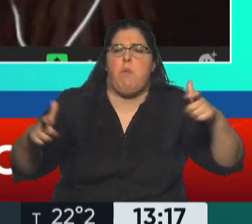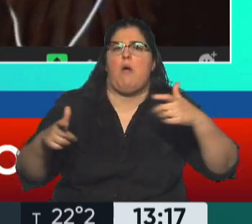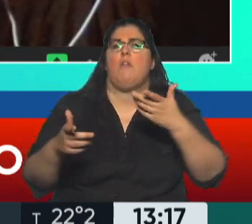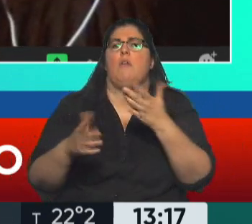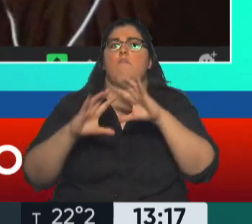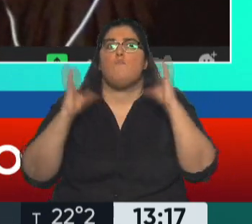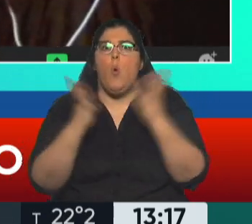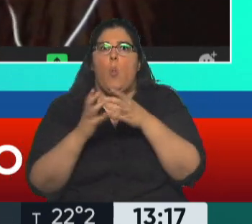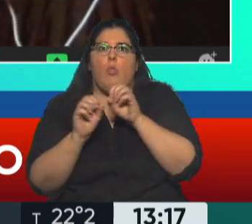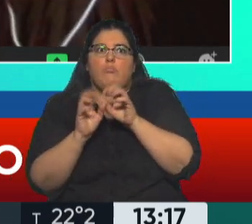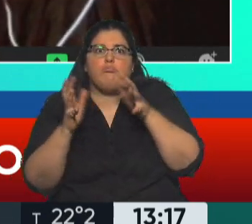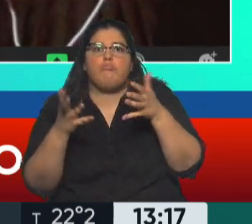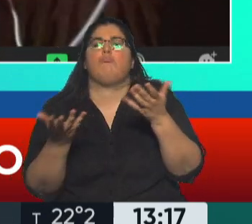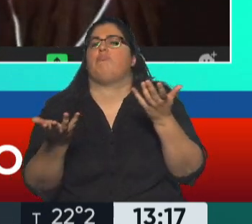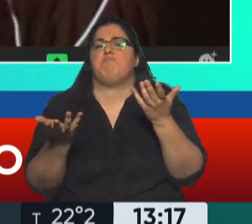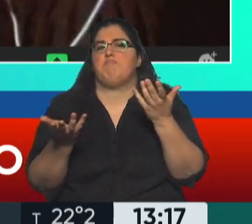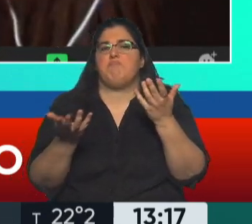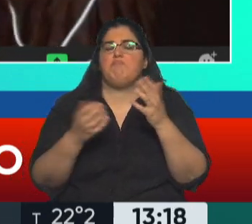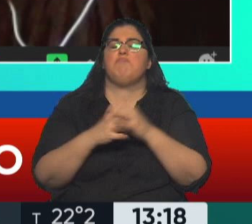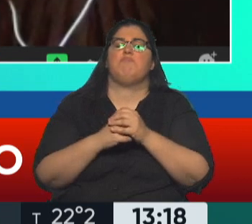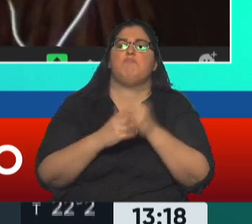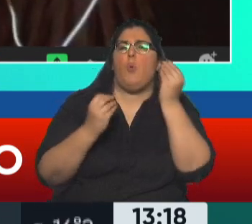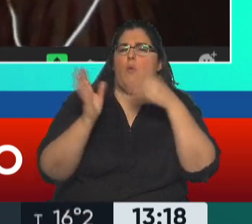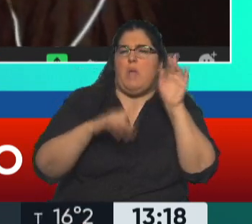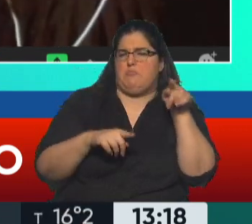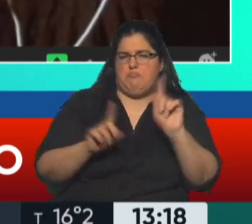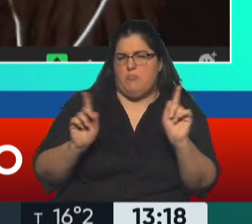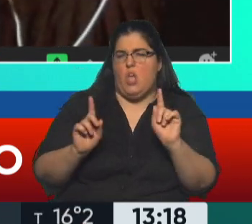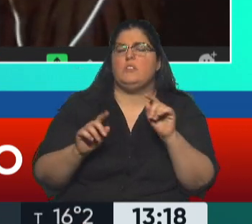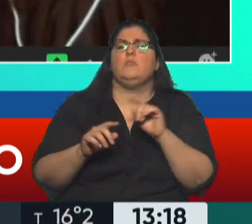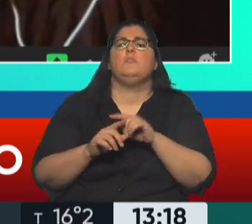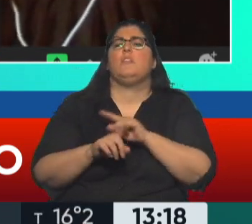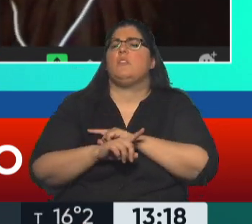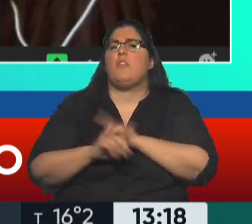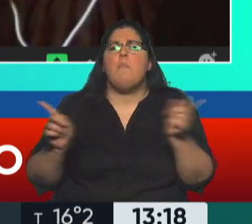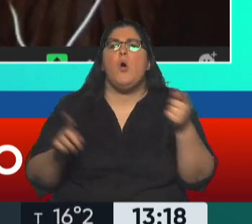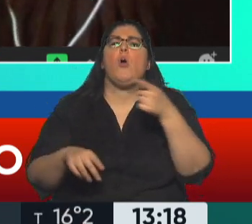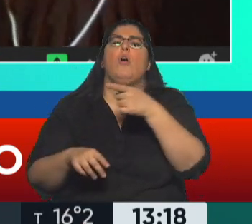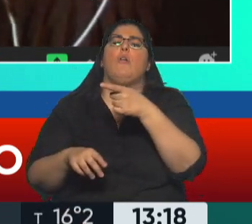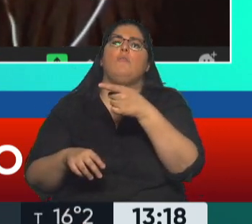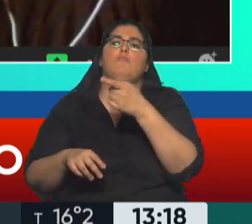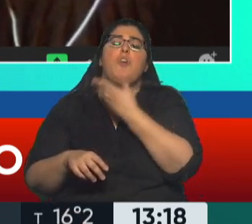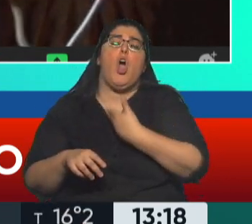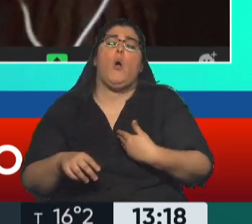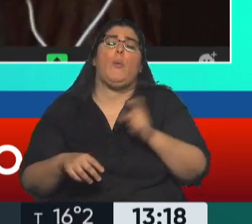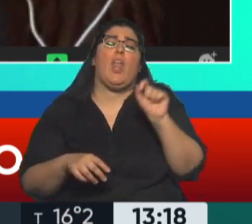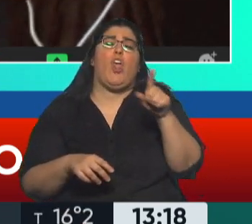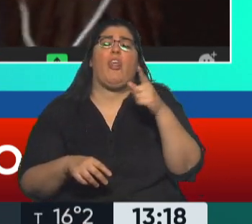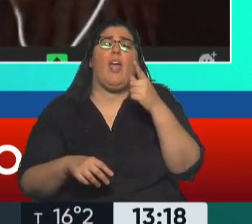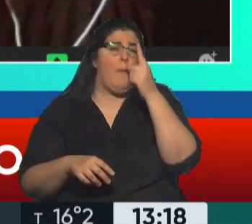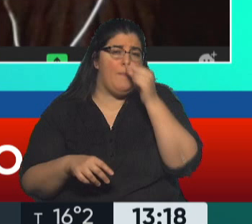el mundo. Y tampoco es el principal eje de preocupación con el gobierno de Putin,